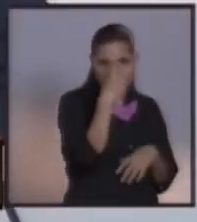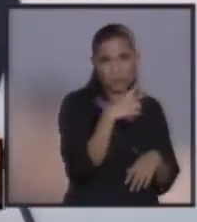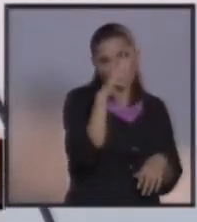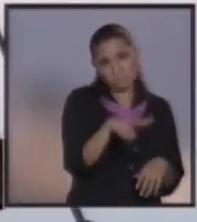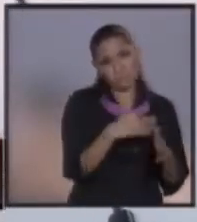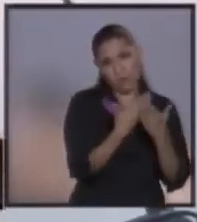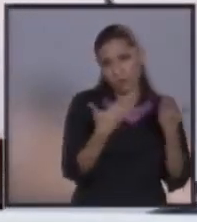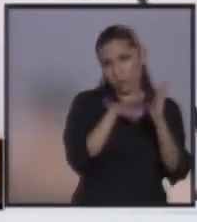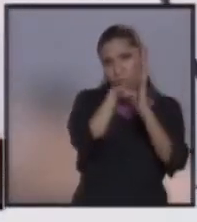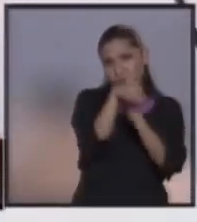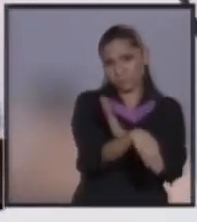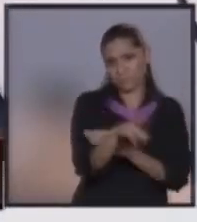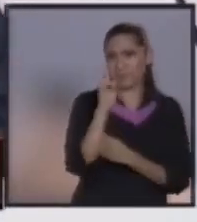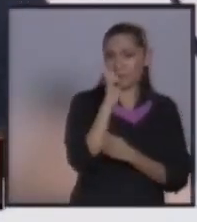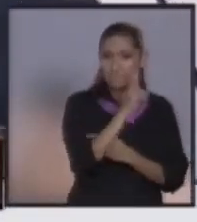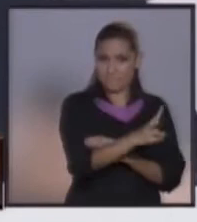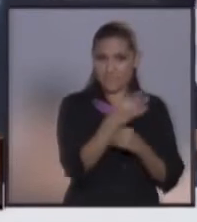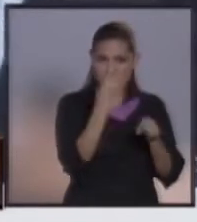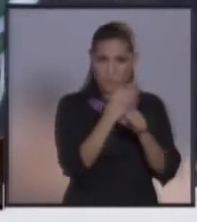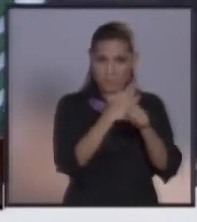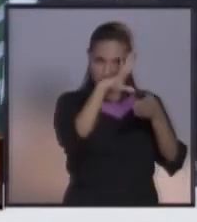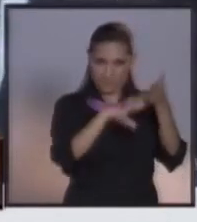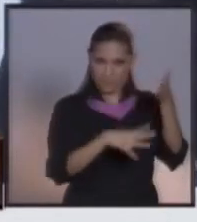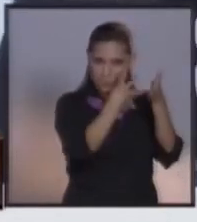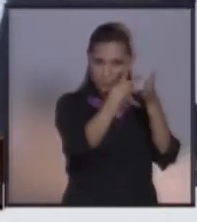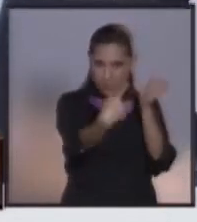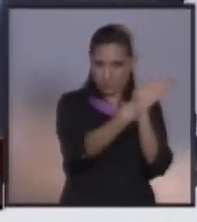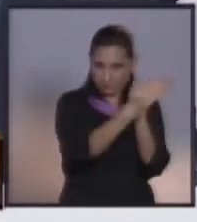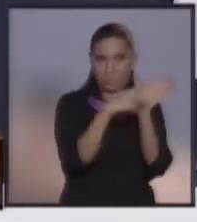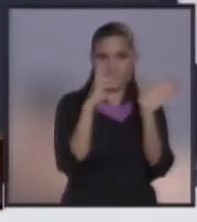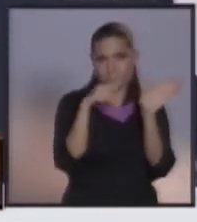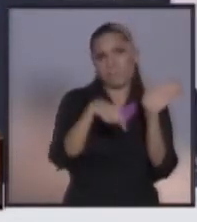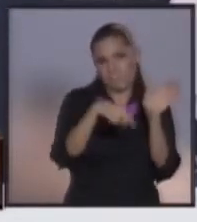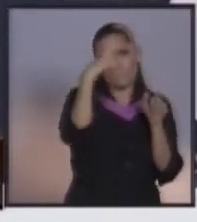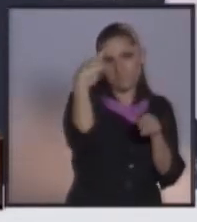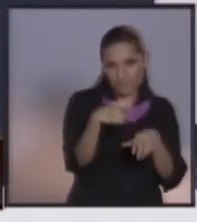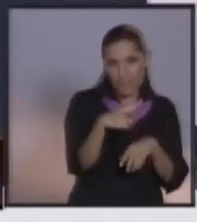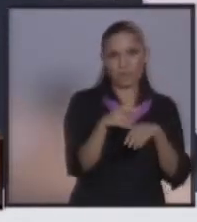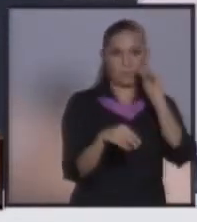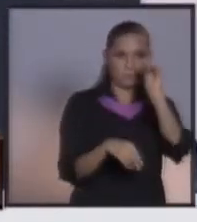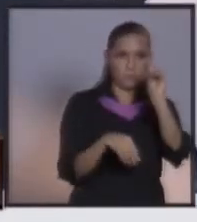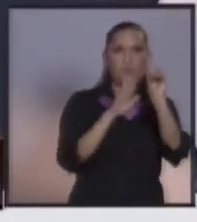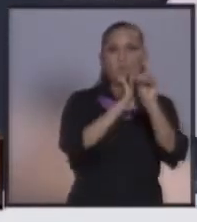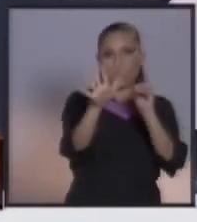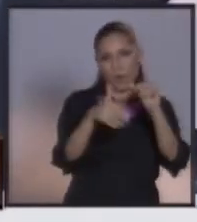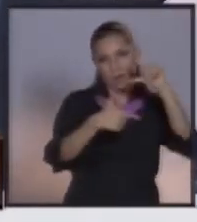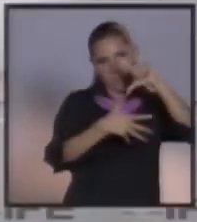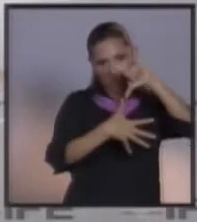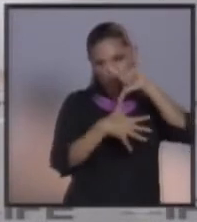lámina que nos muestra muy bien qué lugar ocupa hoy México frente a los otros países de América Latina. Nos